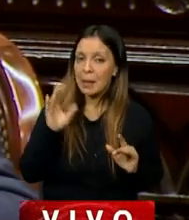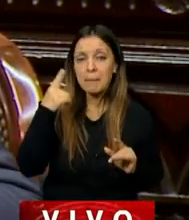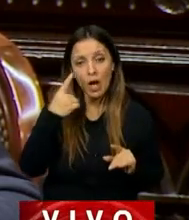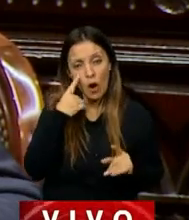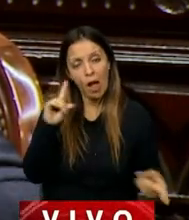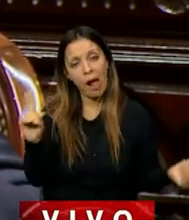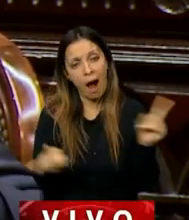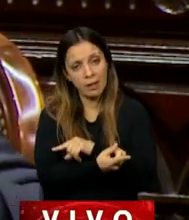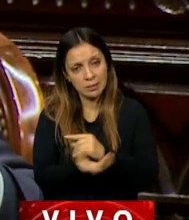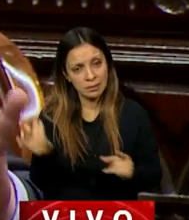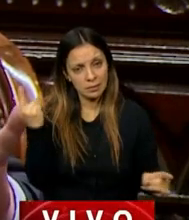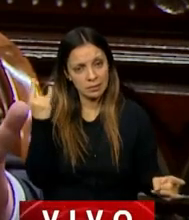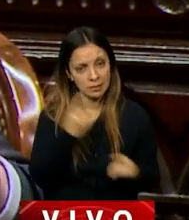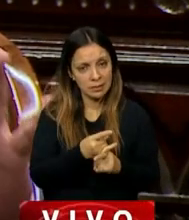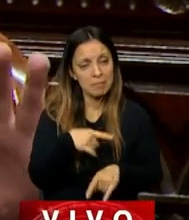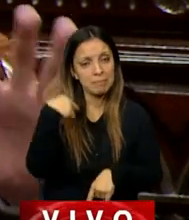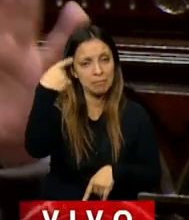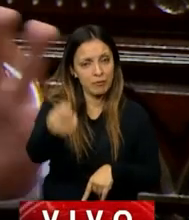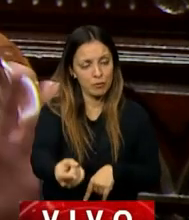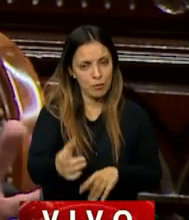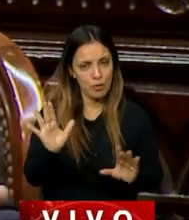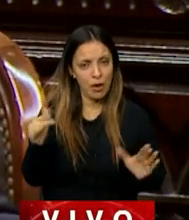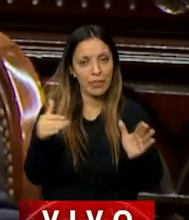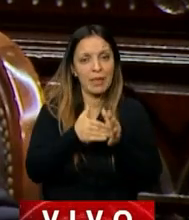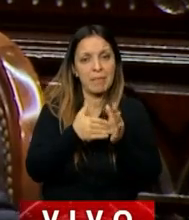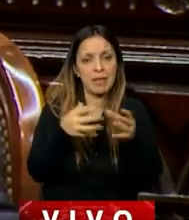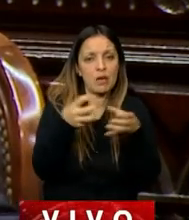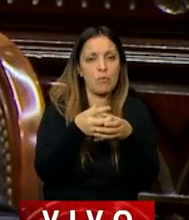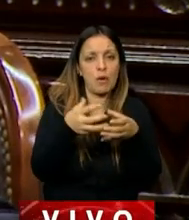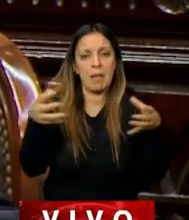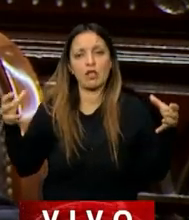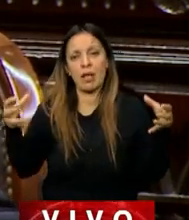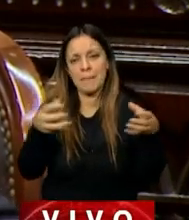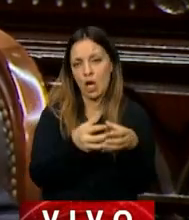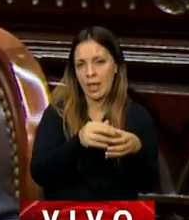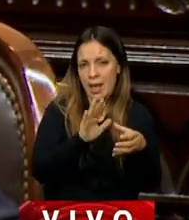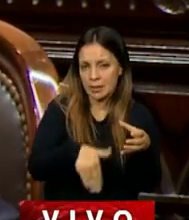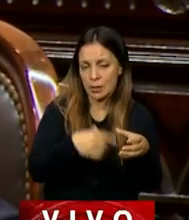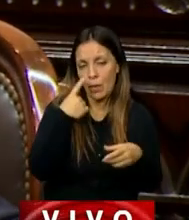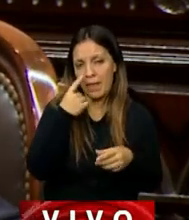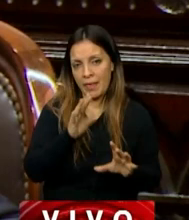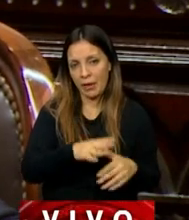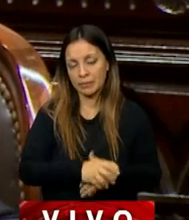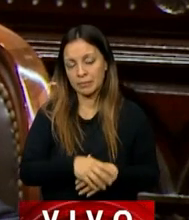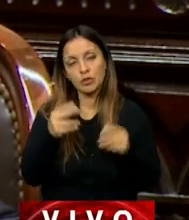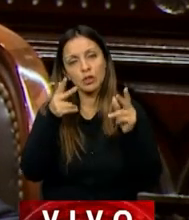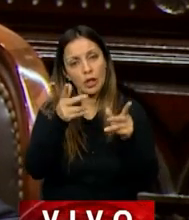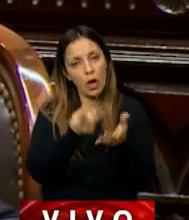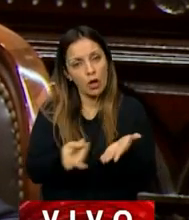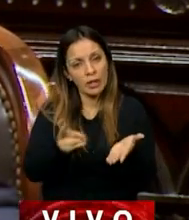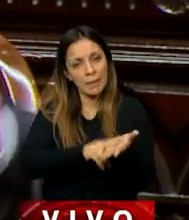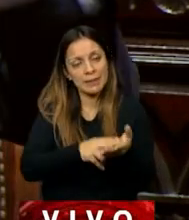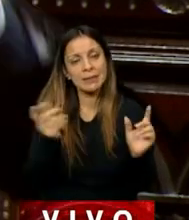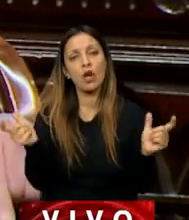les puede perjudicar producto de unas mayorías o minorías circunstanciales en este recinto. Y vuelvo a decir, presidente, Relaciones